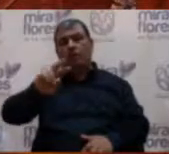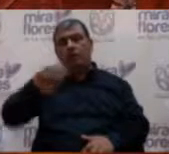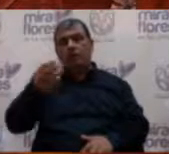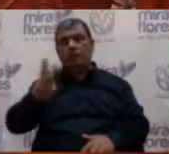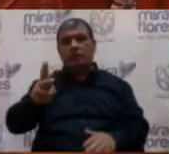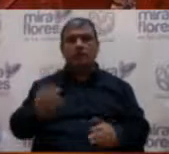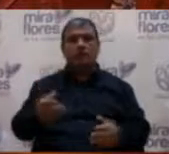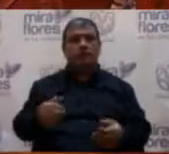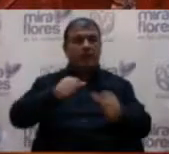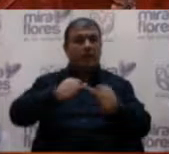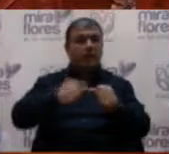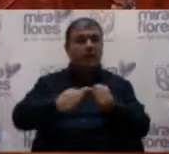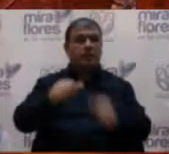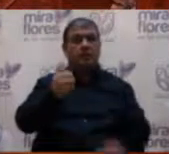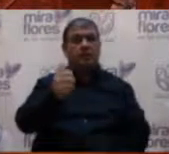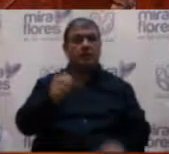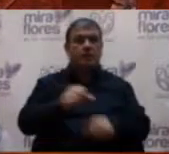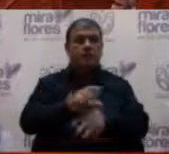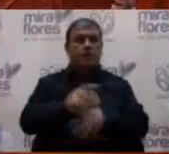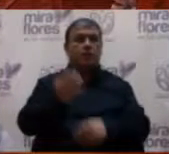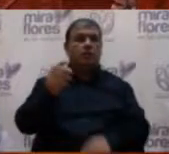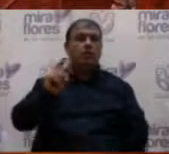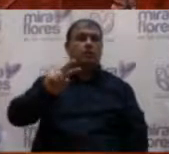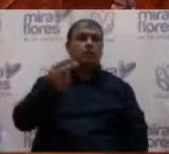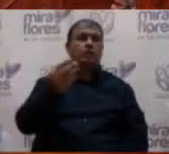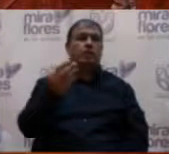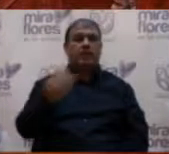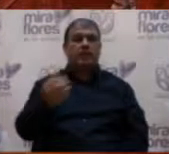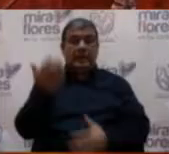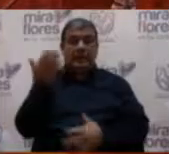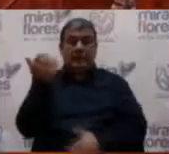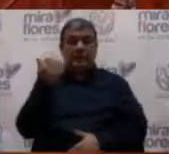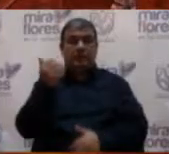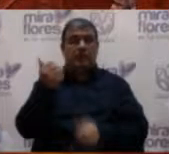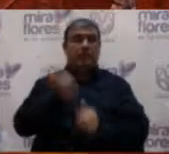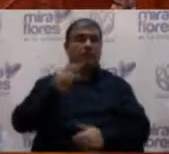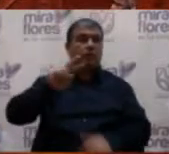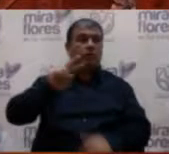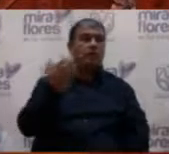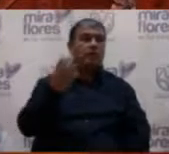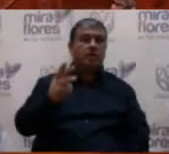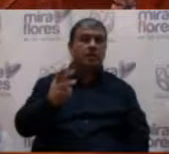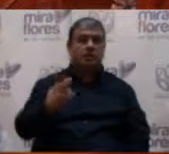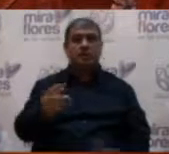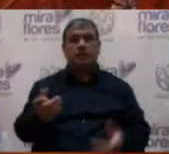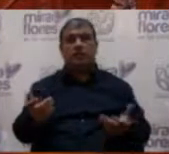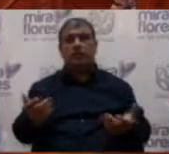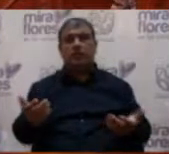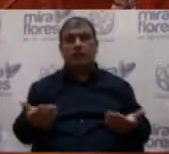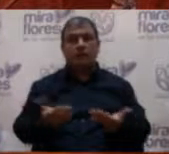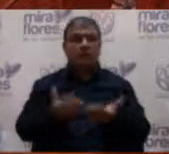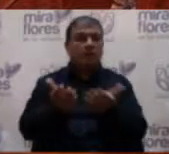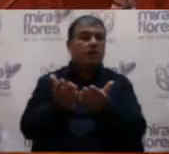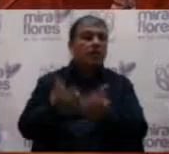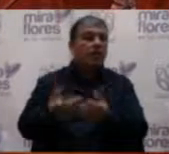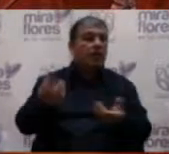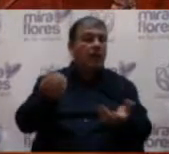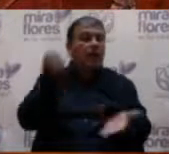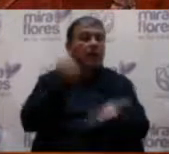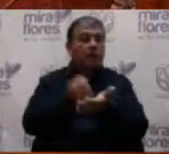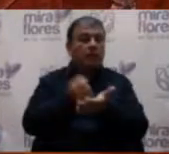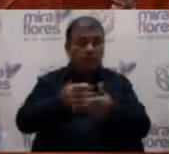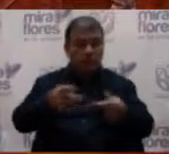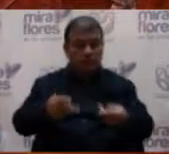029-2016 de fechas 10 de julio de 2014 y 15 de abril de 2016 respectivamente, mediante los cuales se aprobó